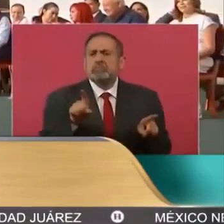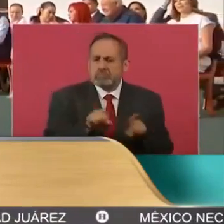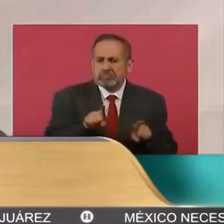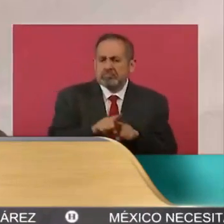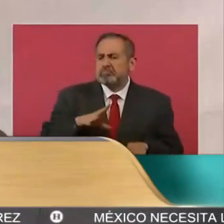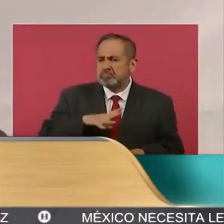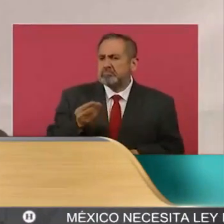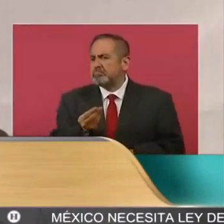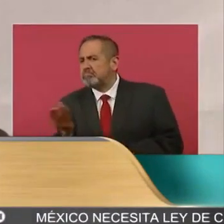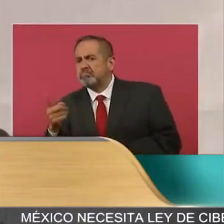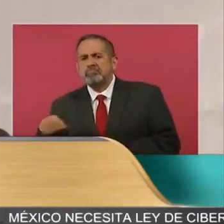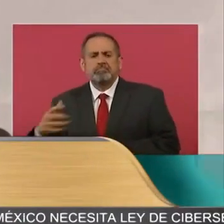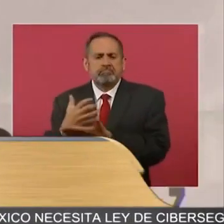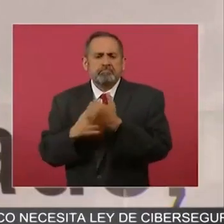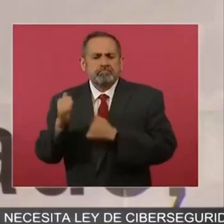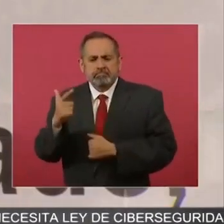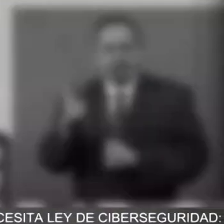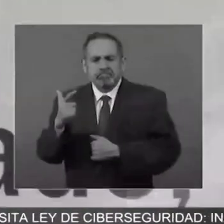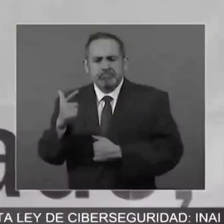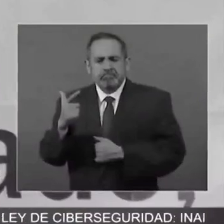récord en la historia del país.